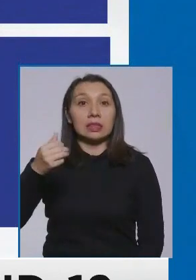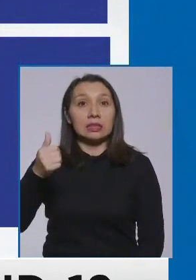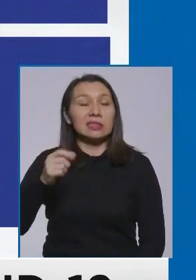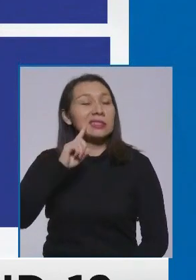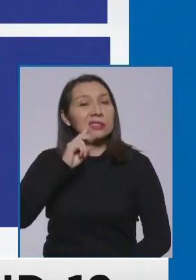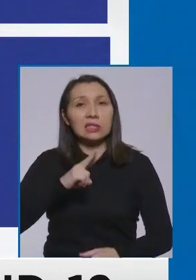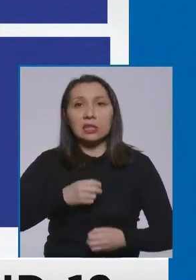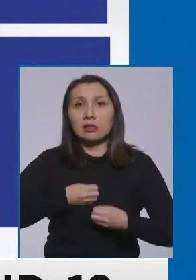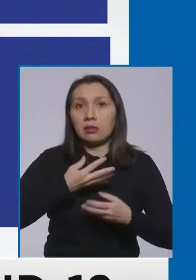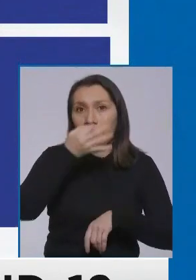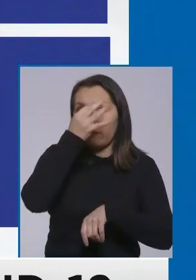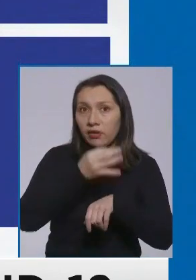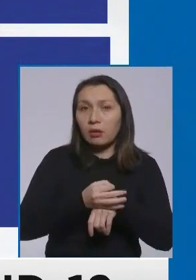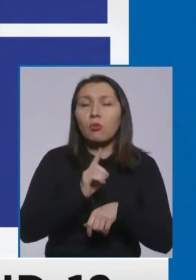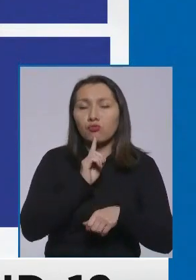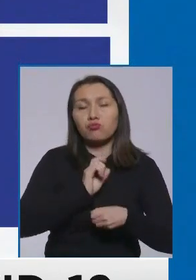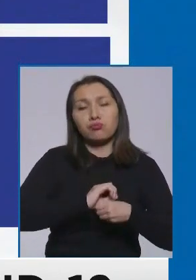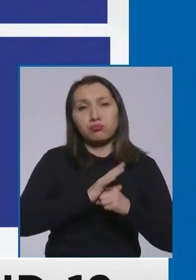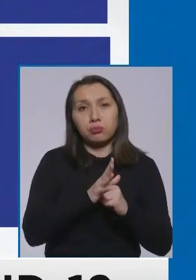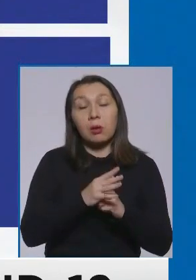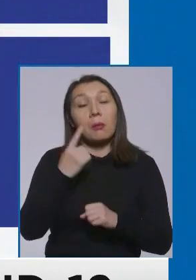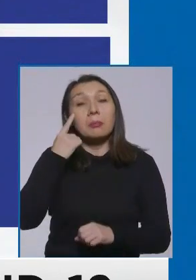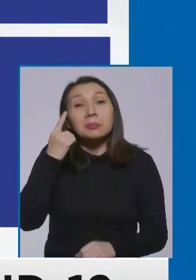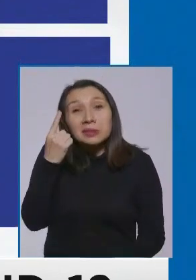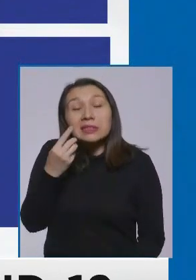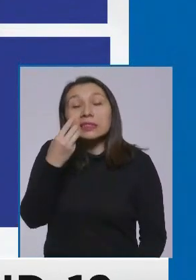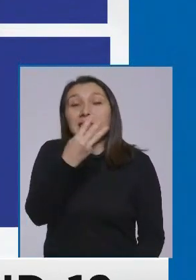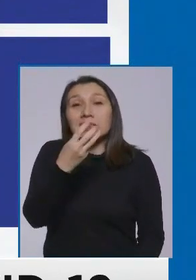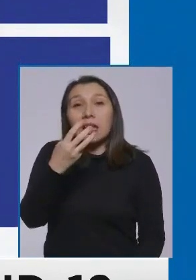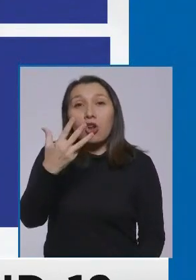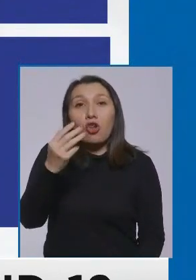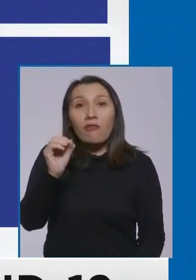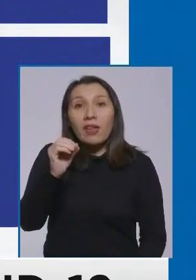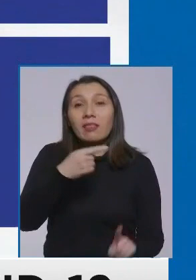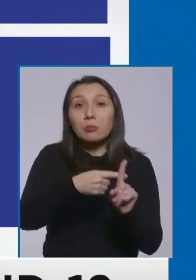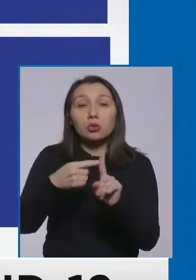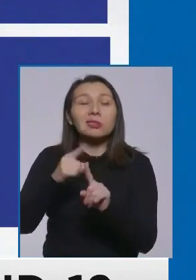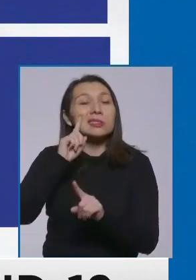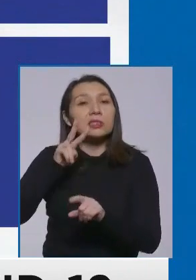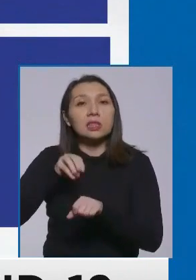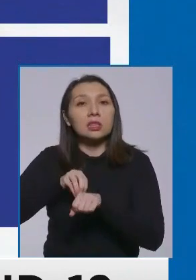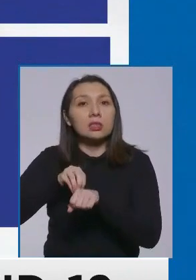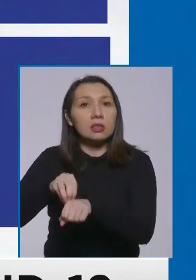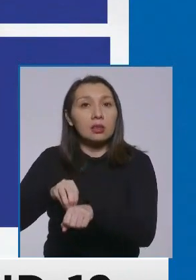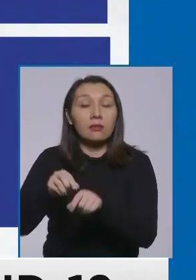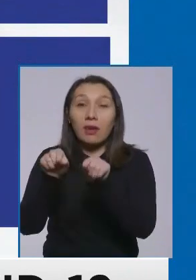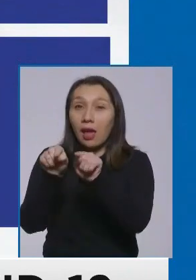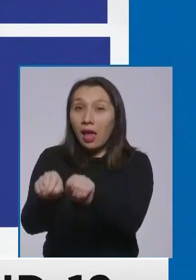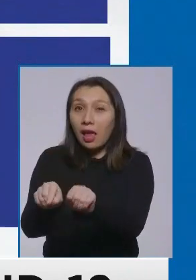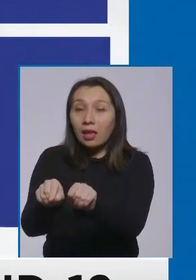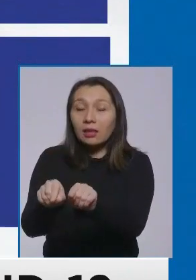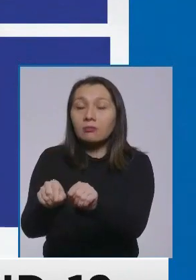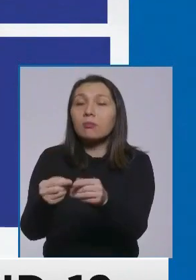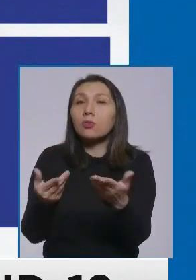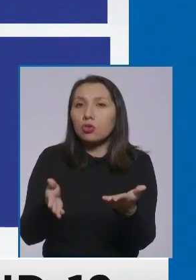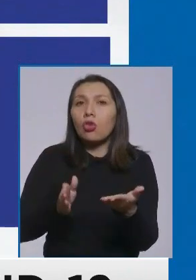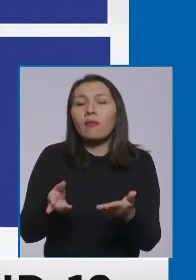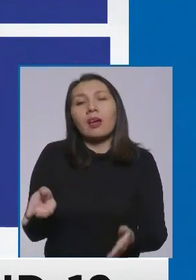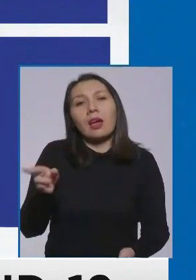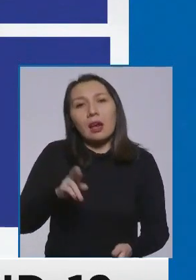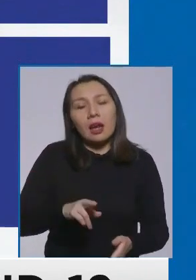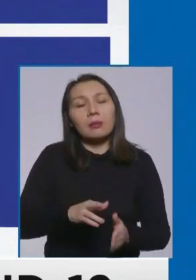asintomáticos y 390 pcr positivo no notificado y aquí hemos venido haciendo una